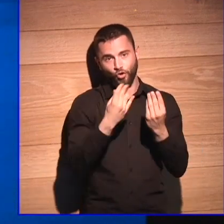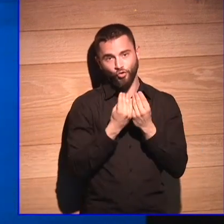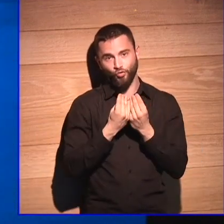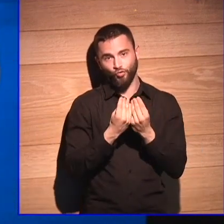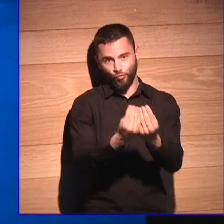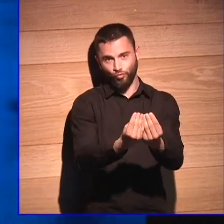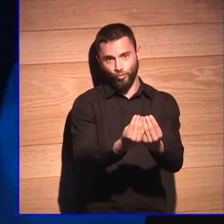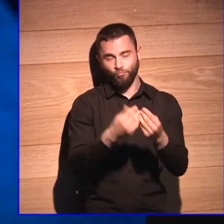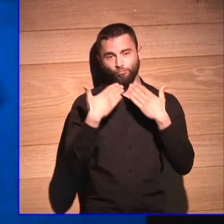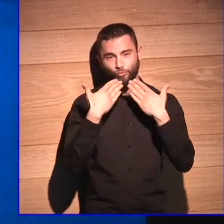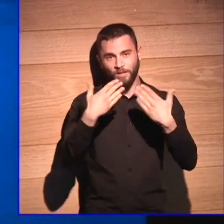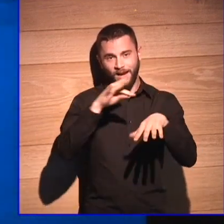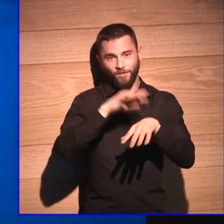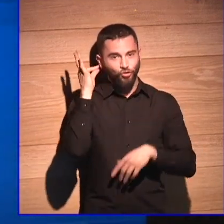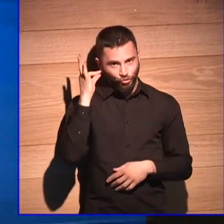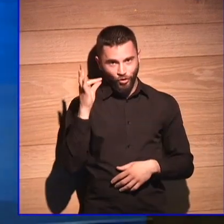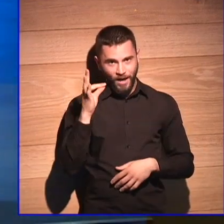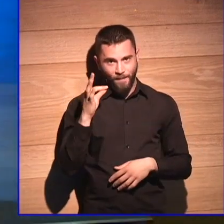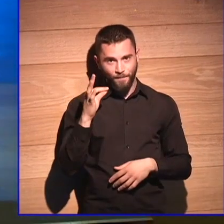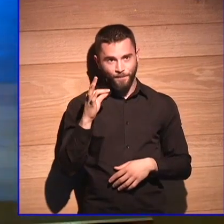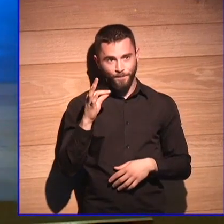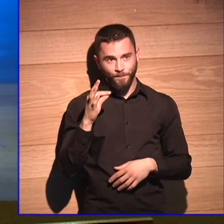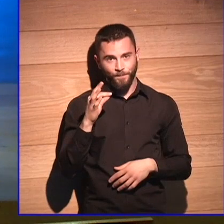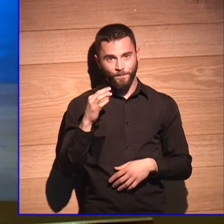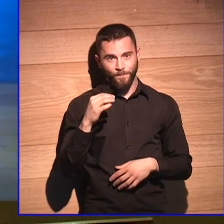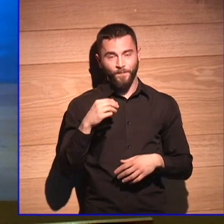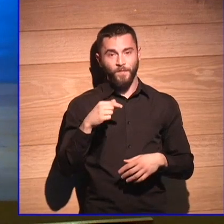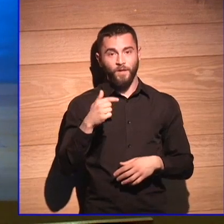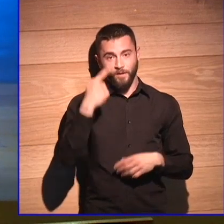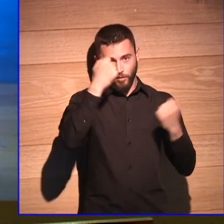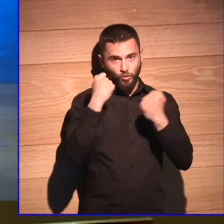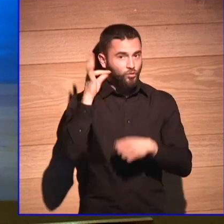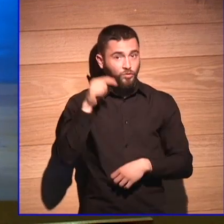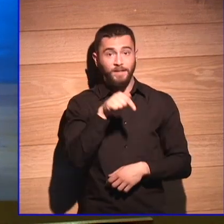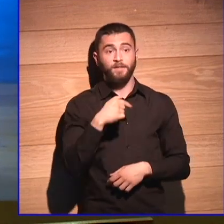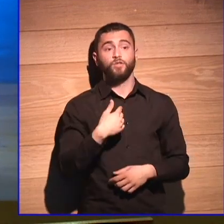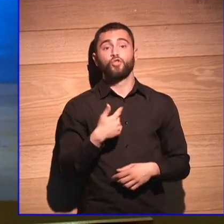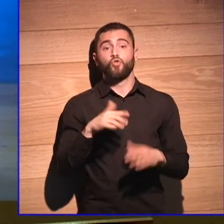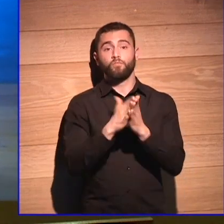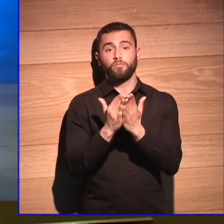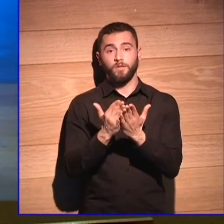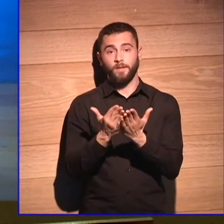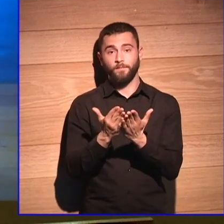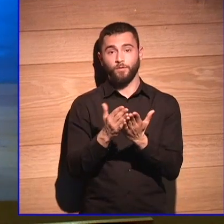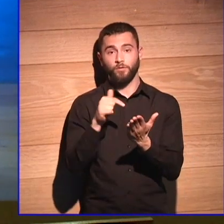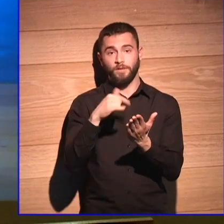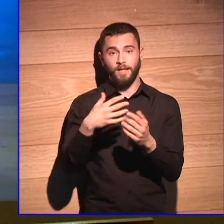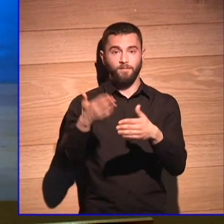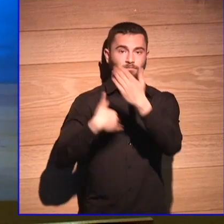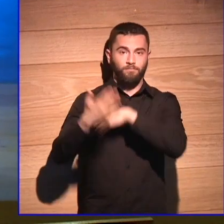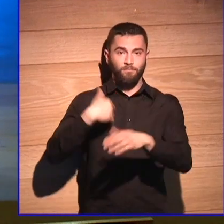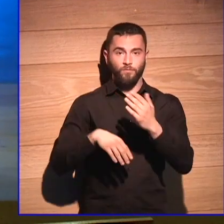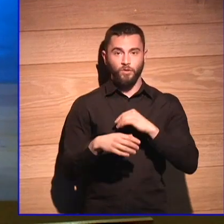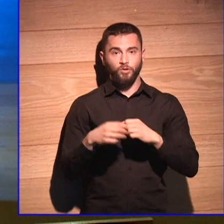Muchísimas gracias, doctora. Quería añadir una cosa. Sí. No, que he traído unos folletos de mi centro de investigación, de las líneas que seguimos y de